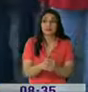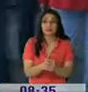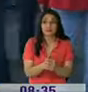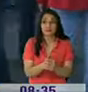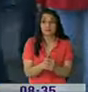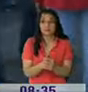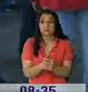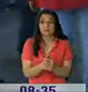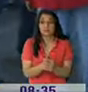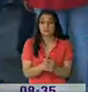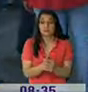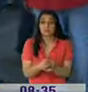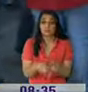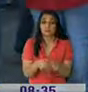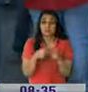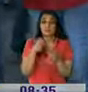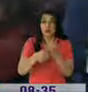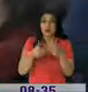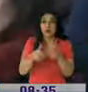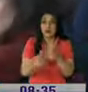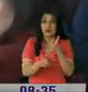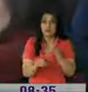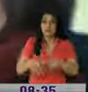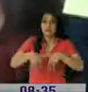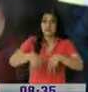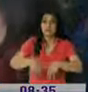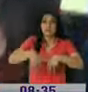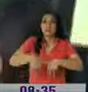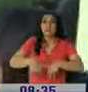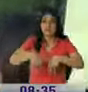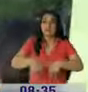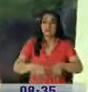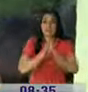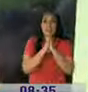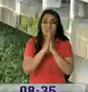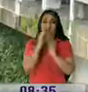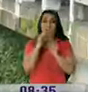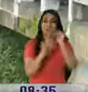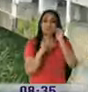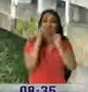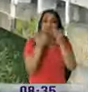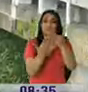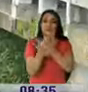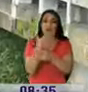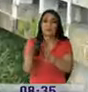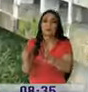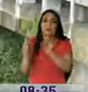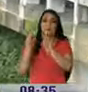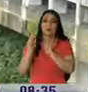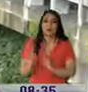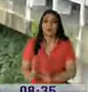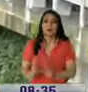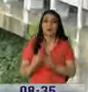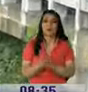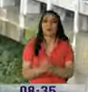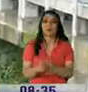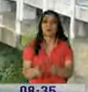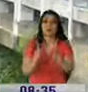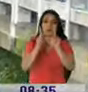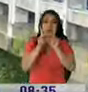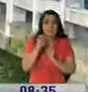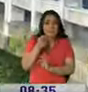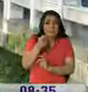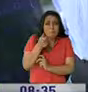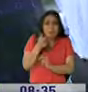desde inicios de este año los moradores realizaron un plantón para exigir la construcción de un nuevo paso. El puente está a punto de